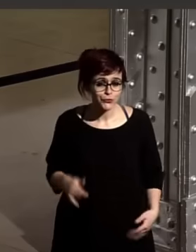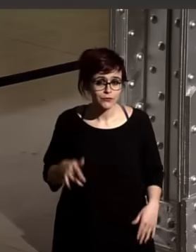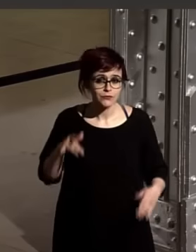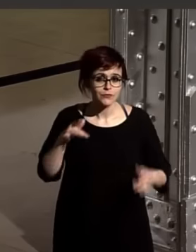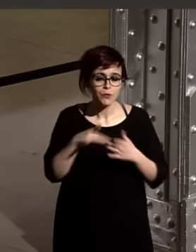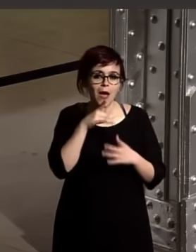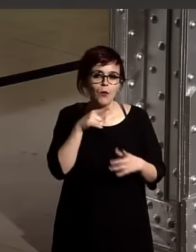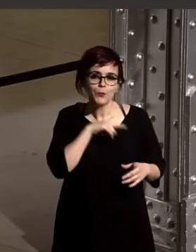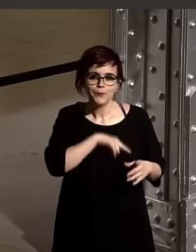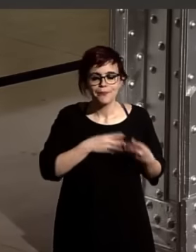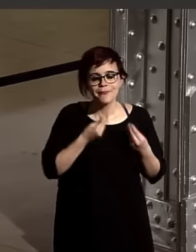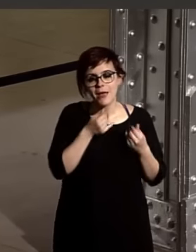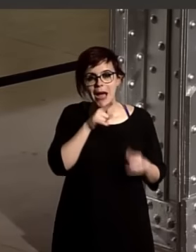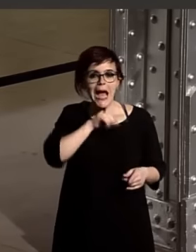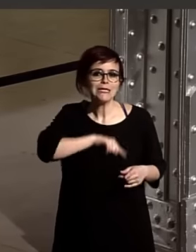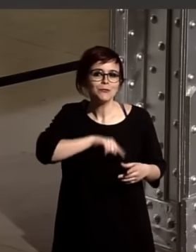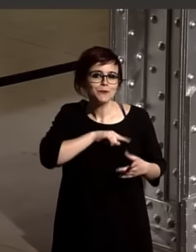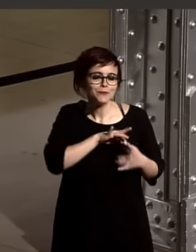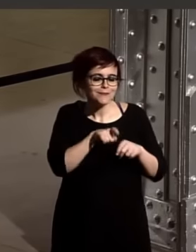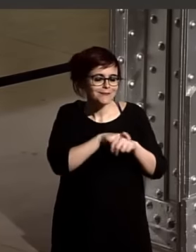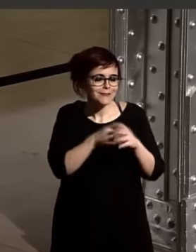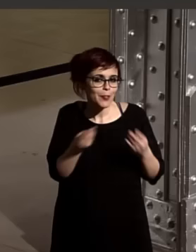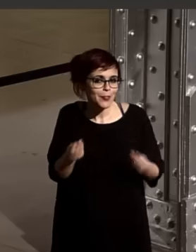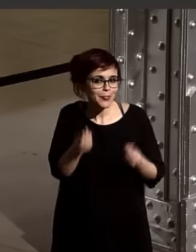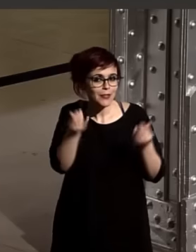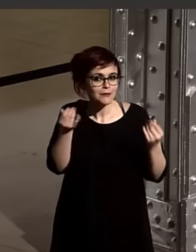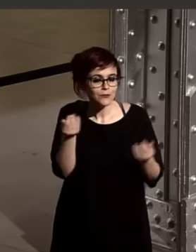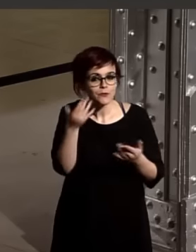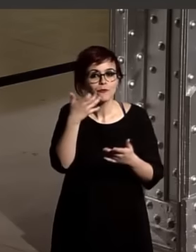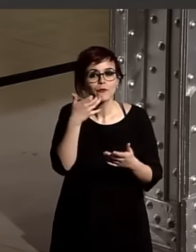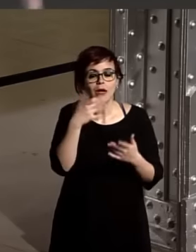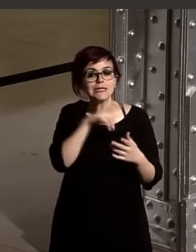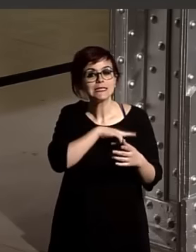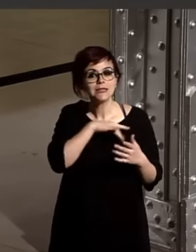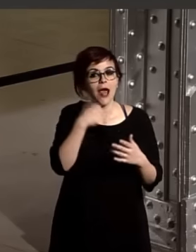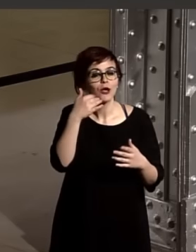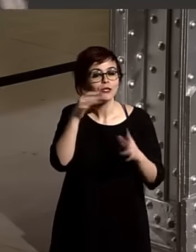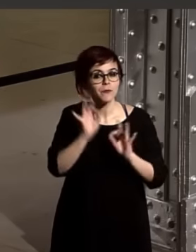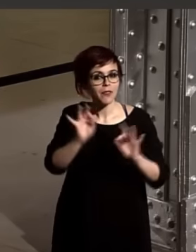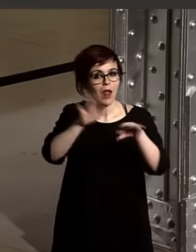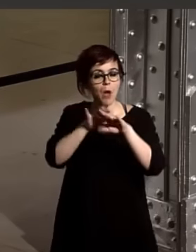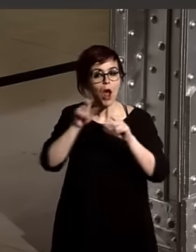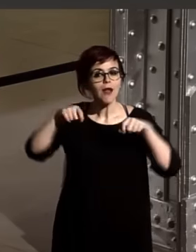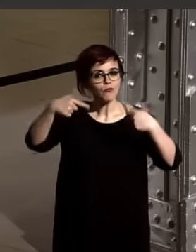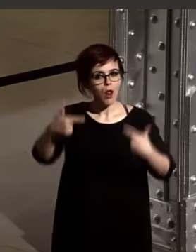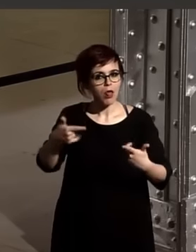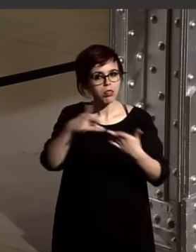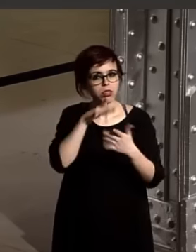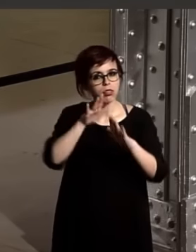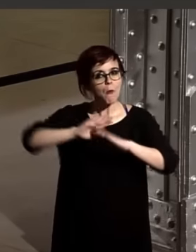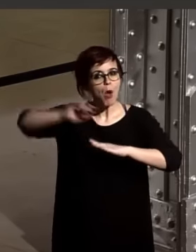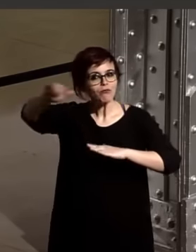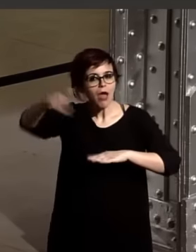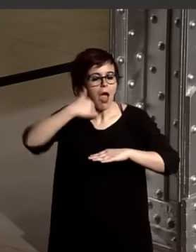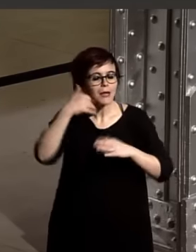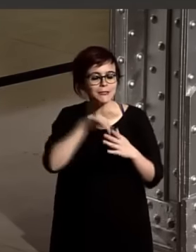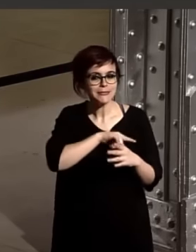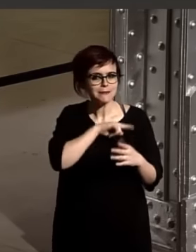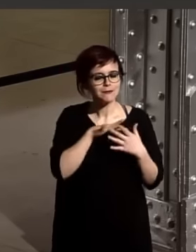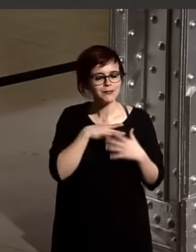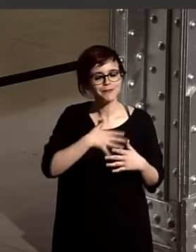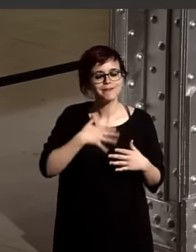lado espiritual no O sea nos podemos eh alucinar delante o sentir algo especial en la naturaleza en una montaña pero mientras que